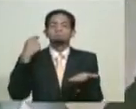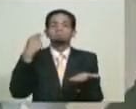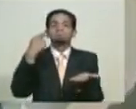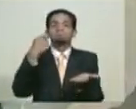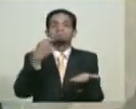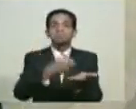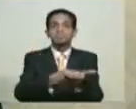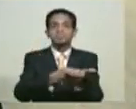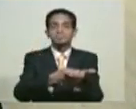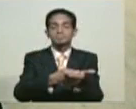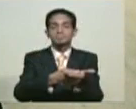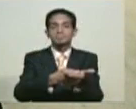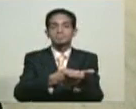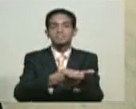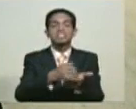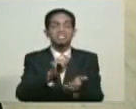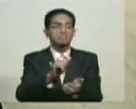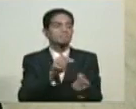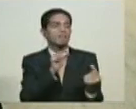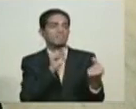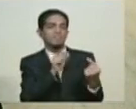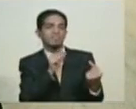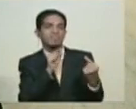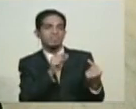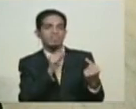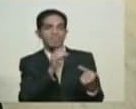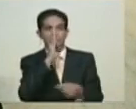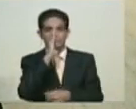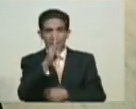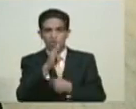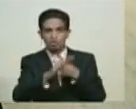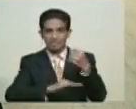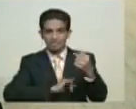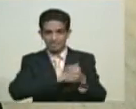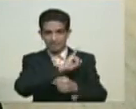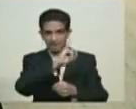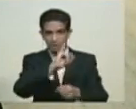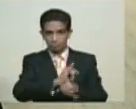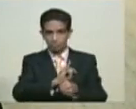y se negoció hasta el último segundo con bancas internacionales,